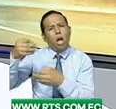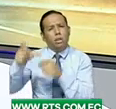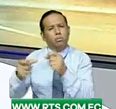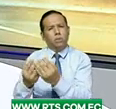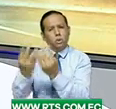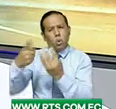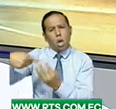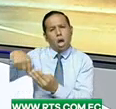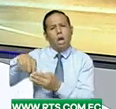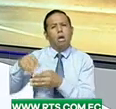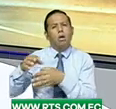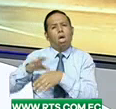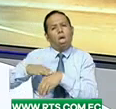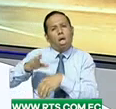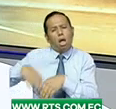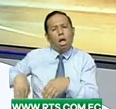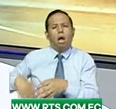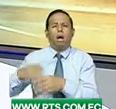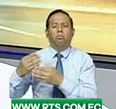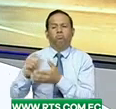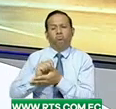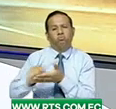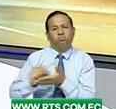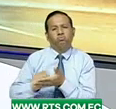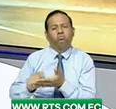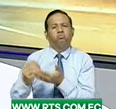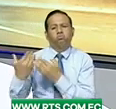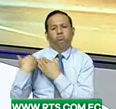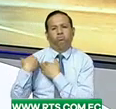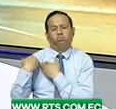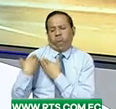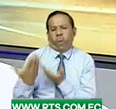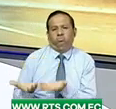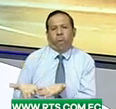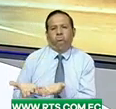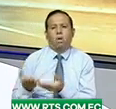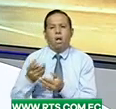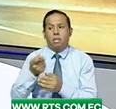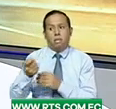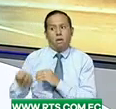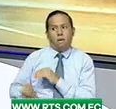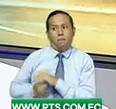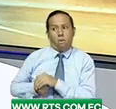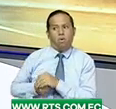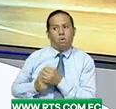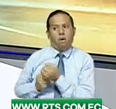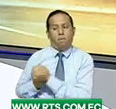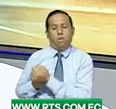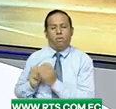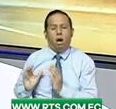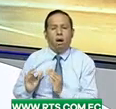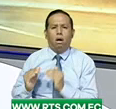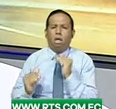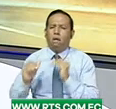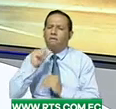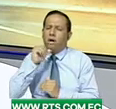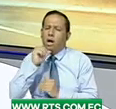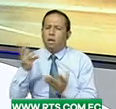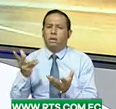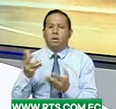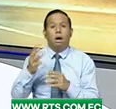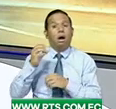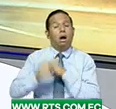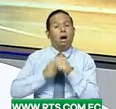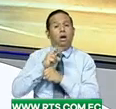injustificado en el despacho, dolo o manifiesta negligencia. Entre 2021 y el presente año han sancionado a